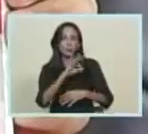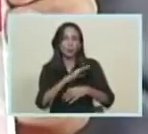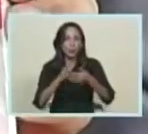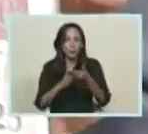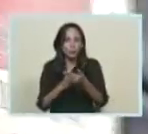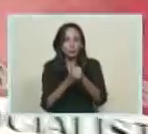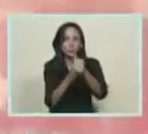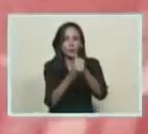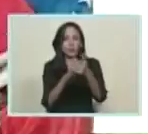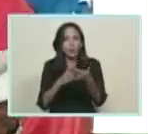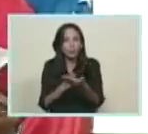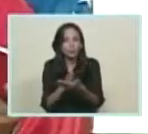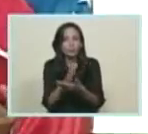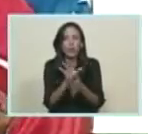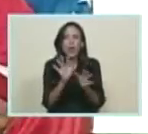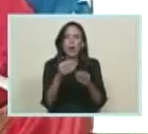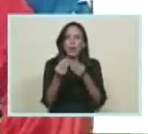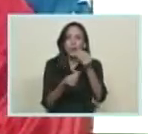2016-2025. Hecho a detalle.